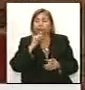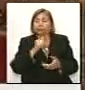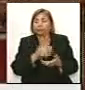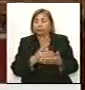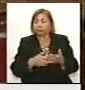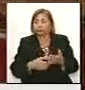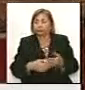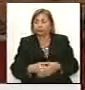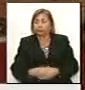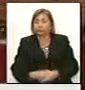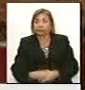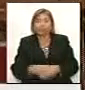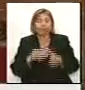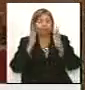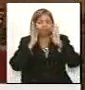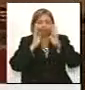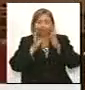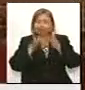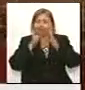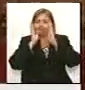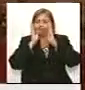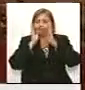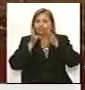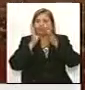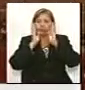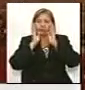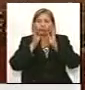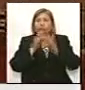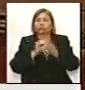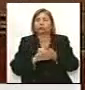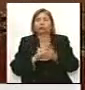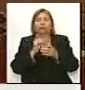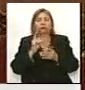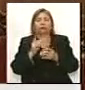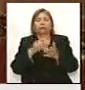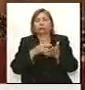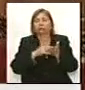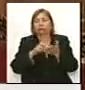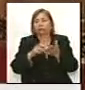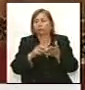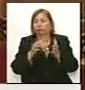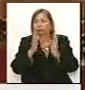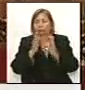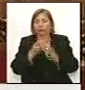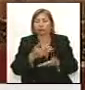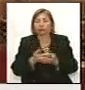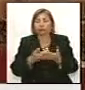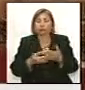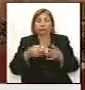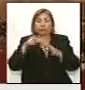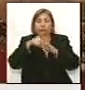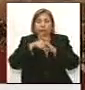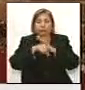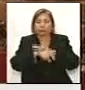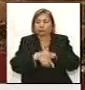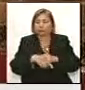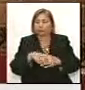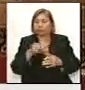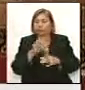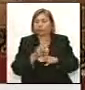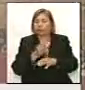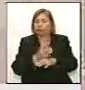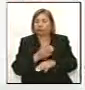que hacer, y dedicarle en el Congreso un pleno que pudiera atender en profundidad los temas del